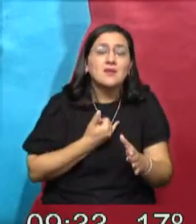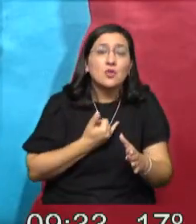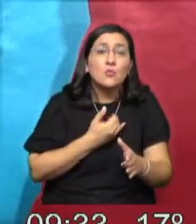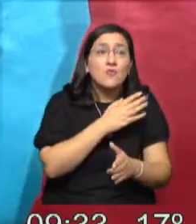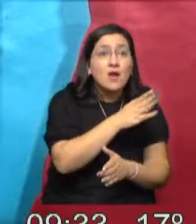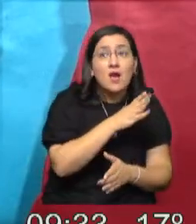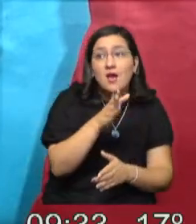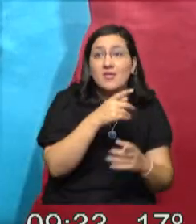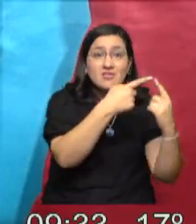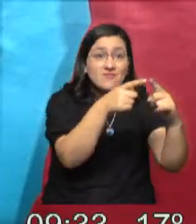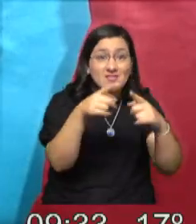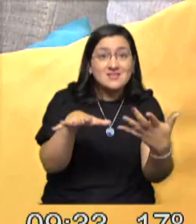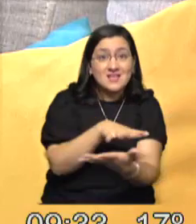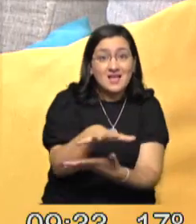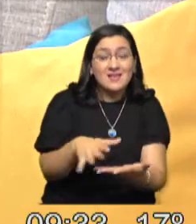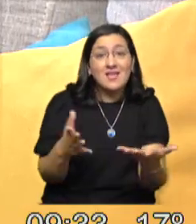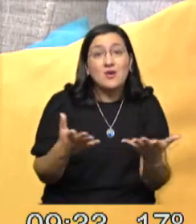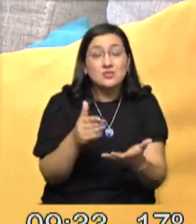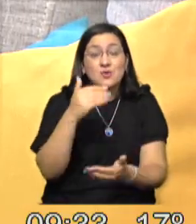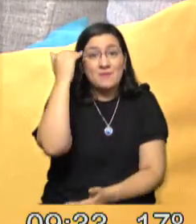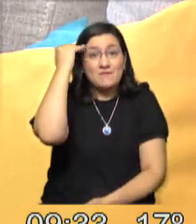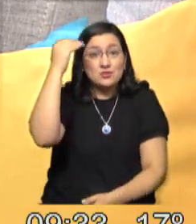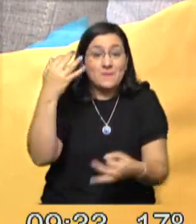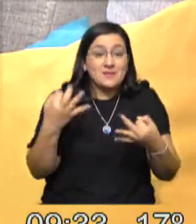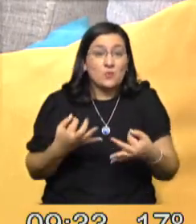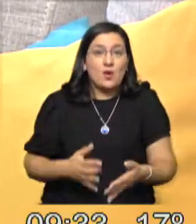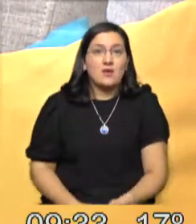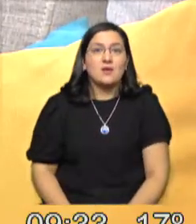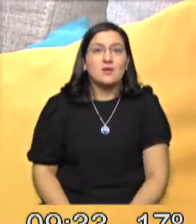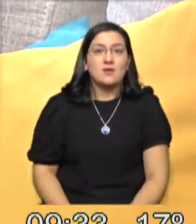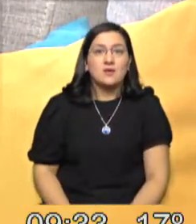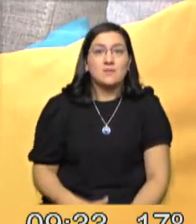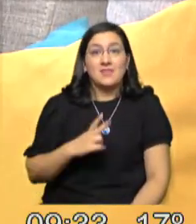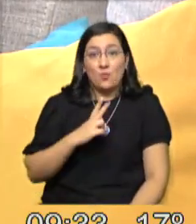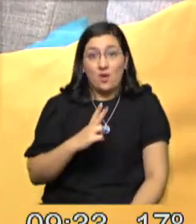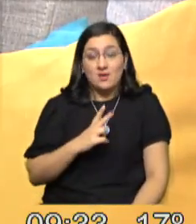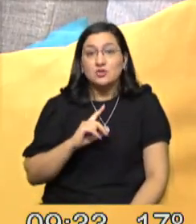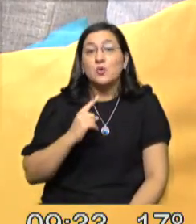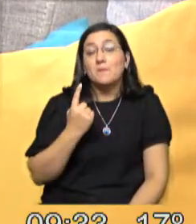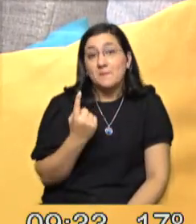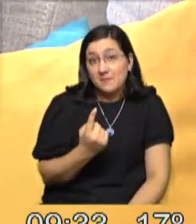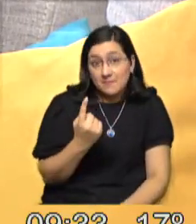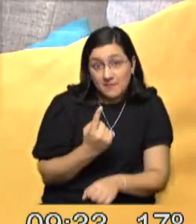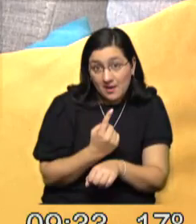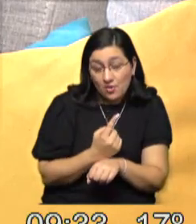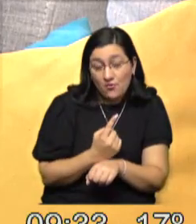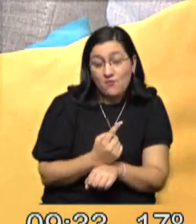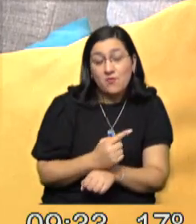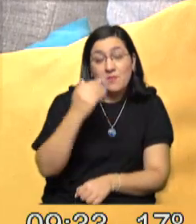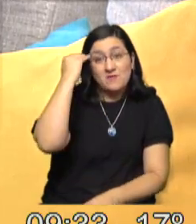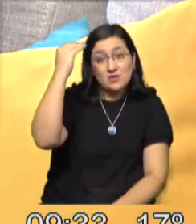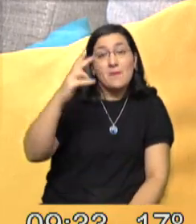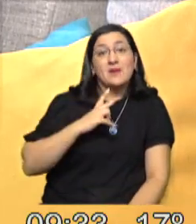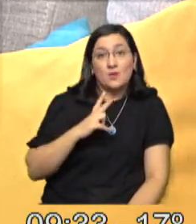otras áreas que te hacen una maestra particular. Bueno, muchas gracias. Gracias por recibirme. Bueno, yo primero fui profesora particular, como empezamos la mayoría de los teachers,